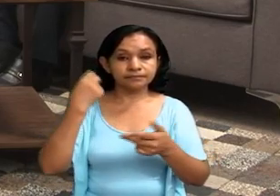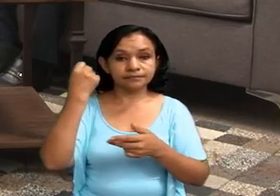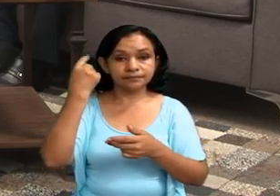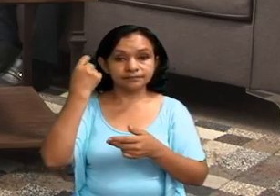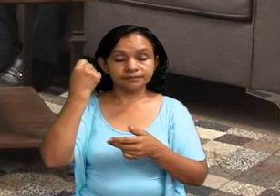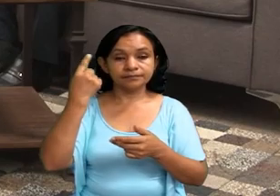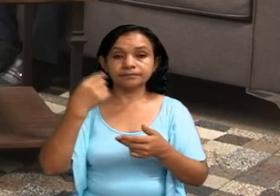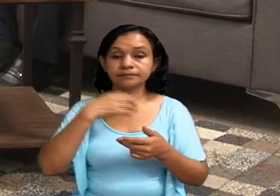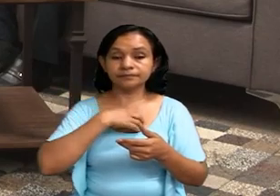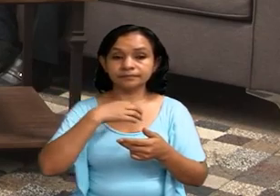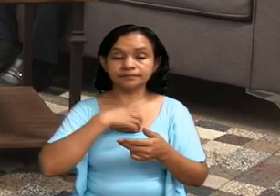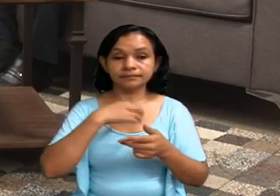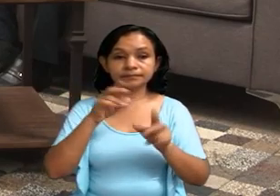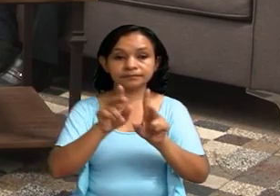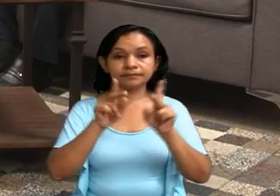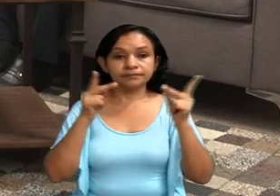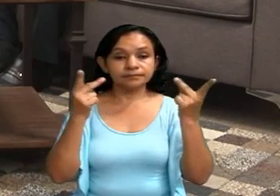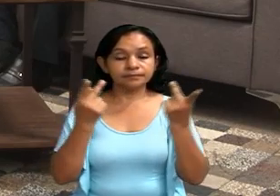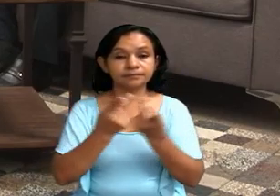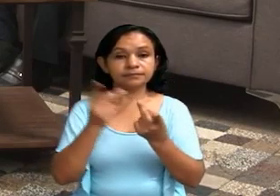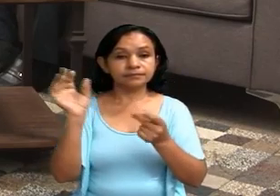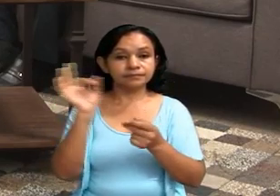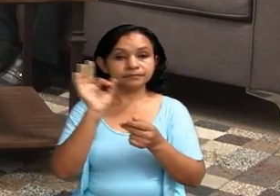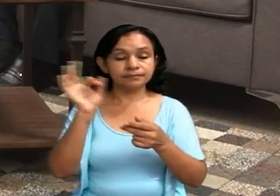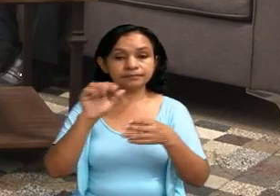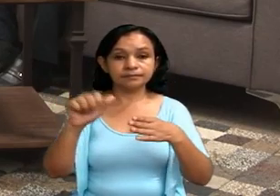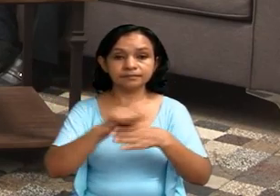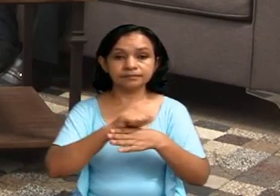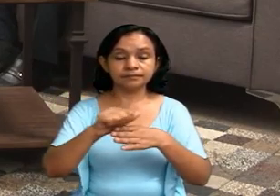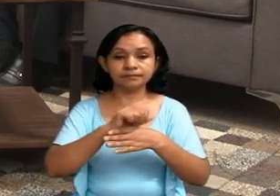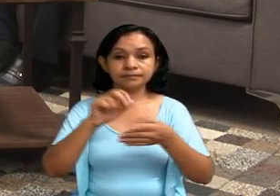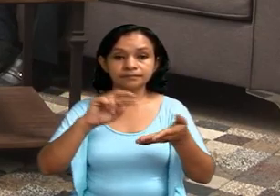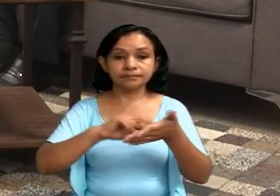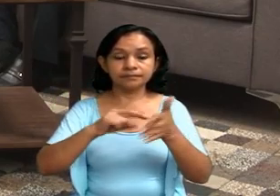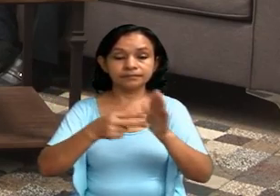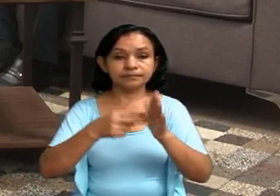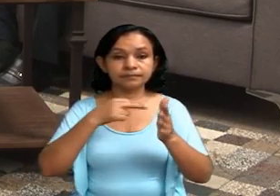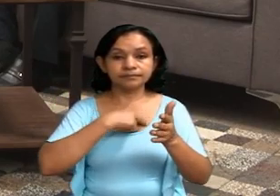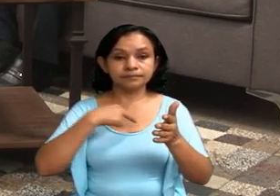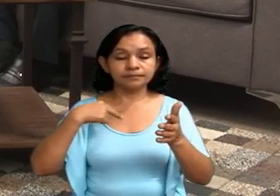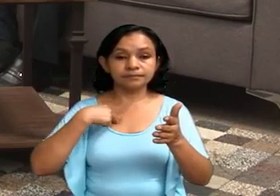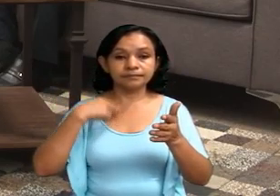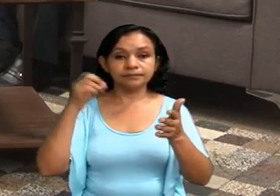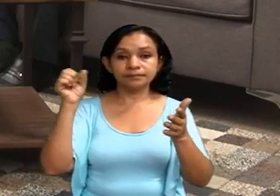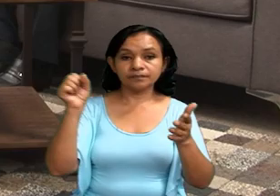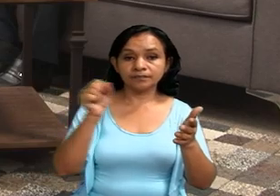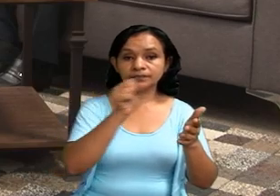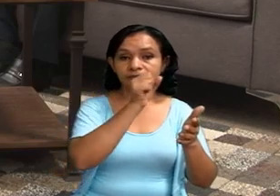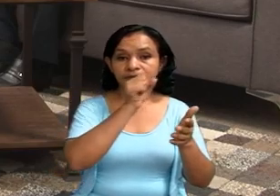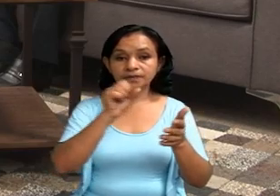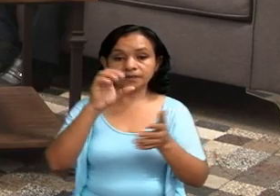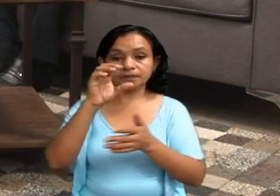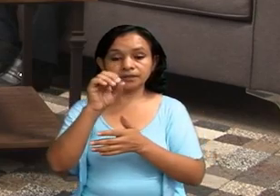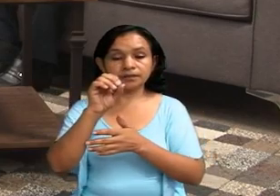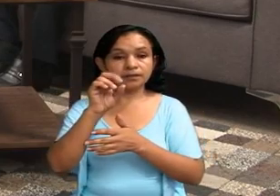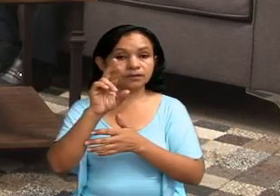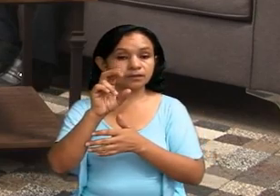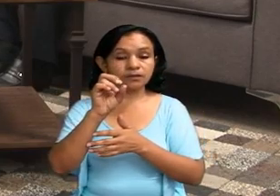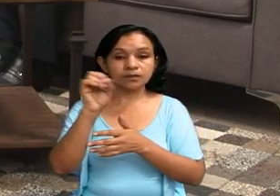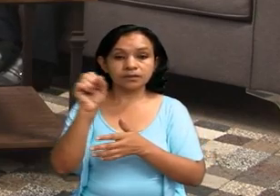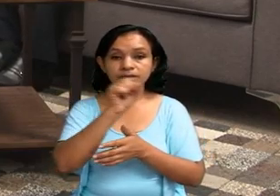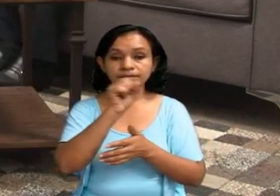parte de nuestra población de forma práctica lo que significan la creación de orquestas y coros juveniles, porque Por